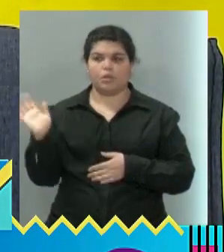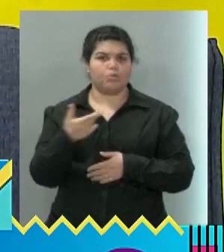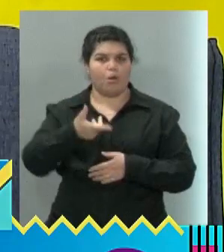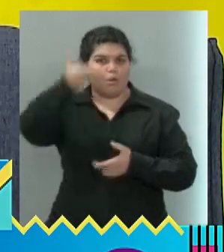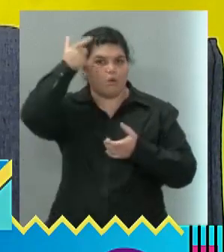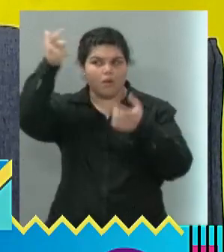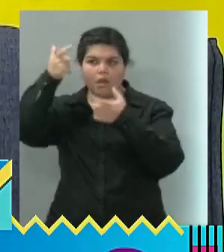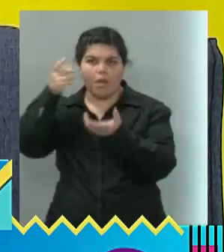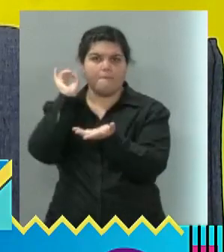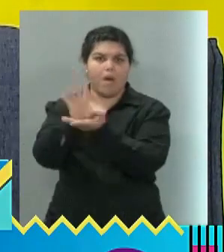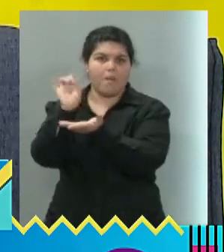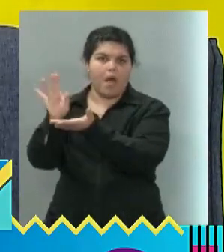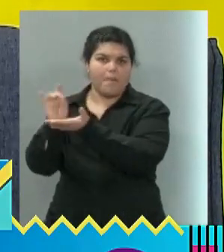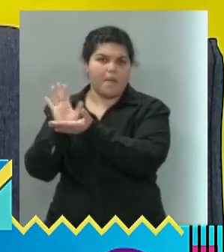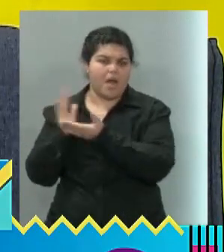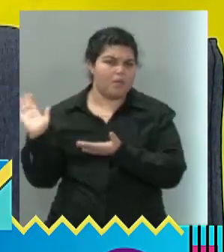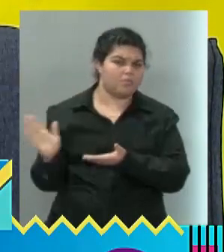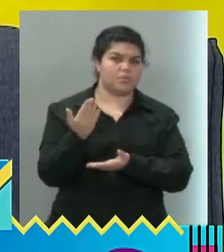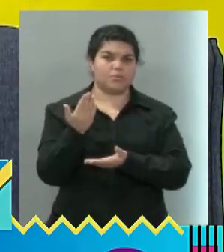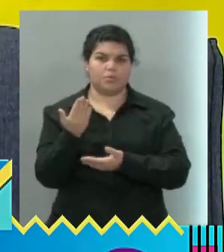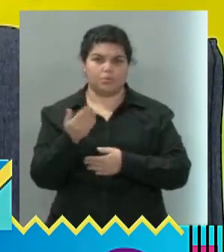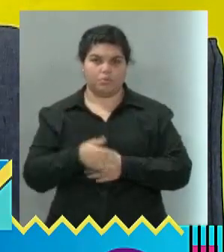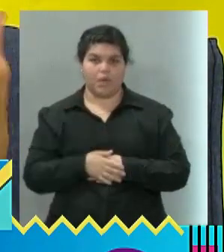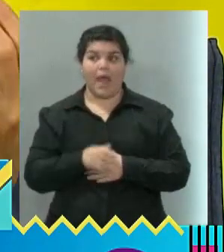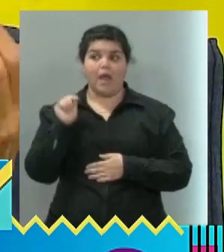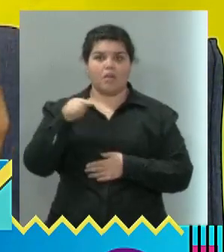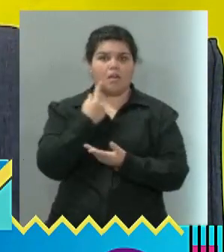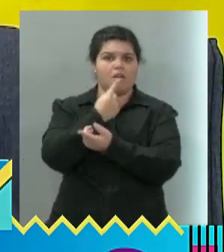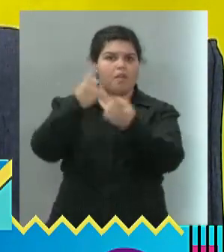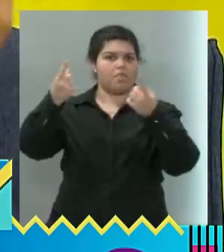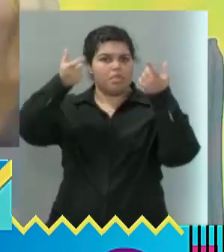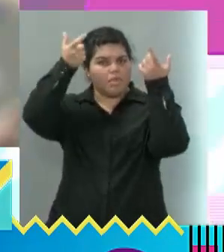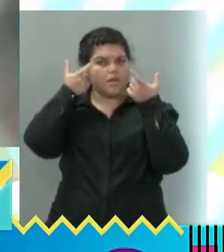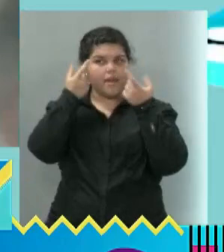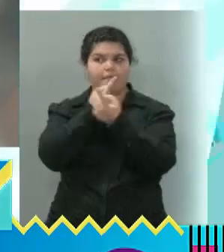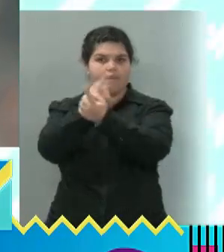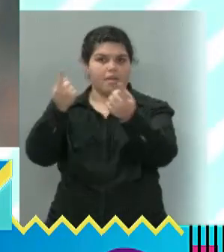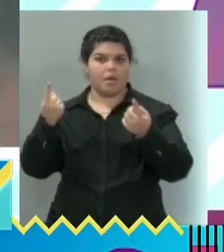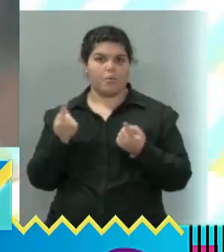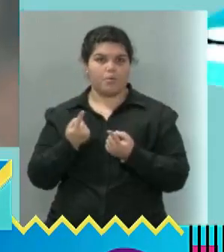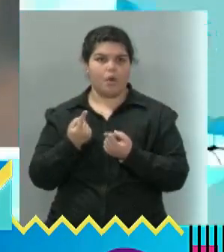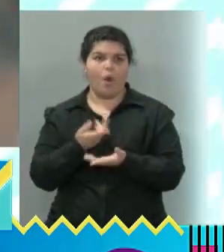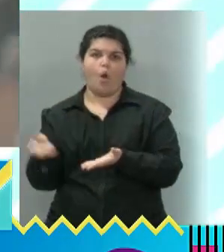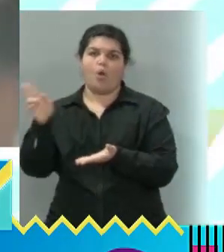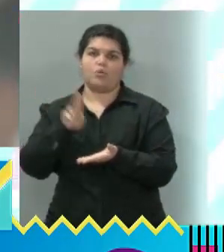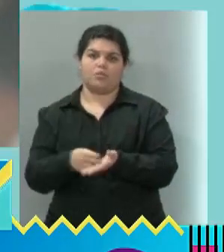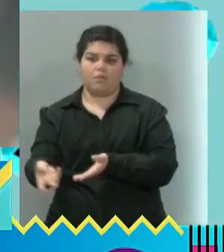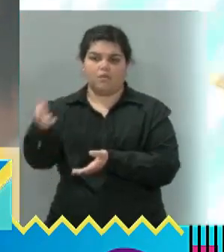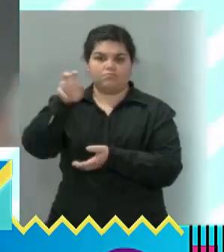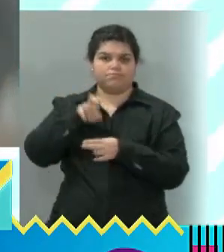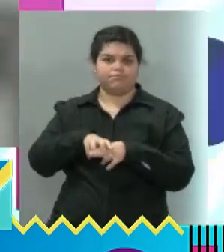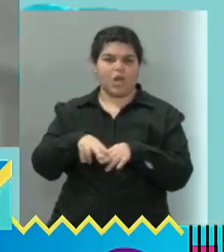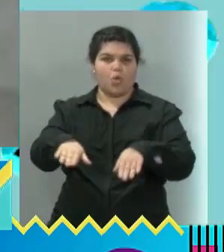Y al ser derrotado, cada uno de los reyes retoma su lugar, vuelve a sus tronos.